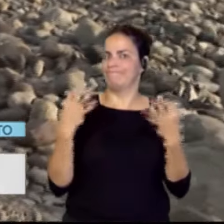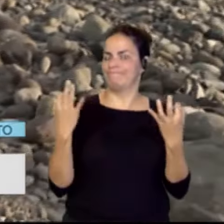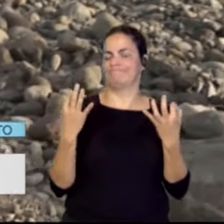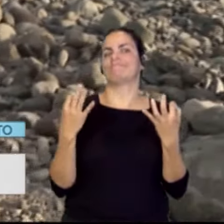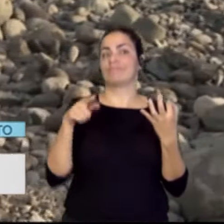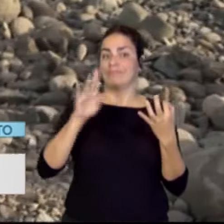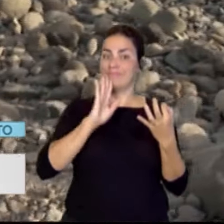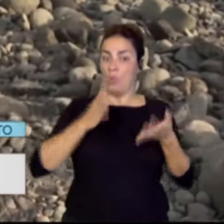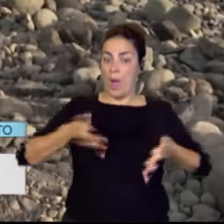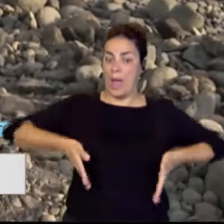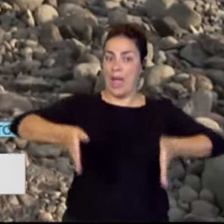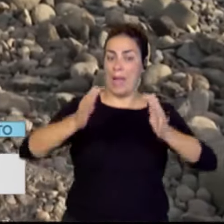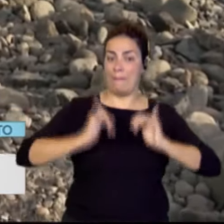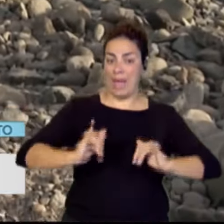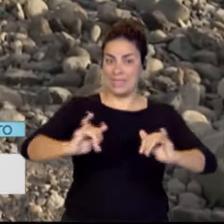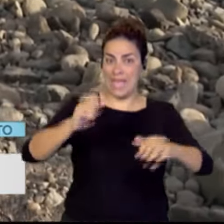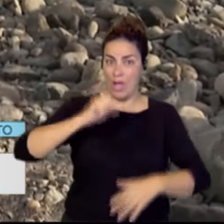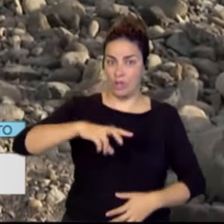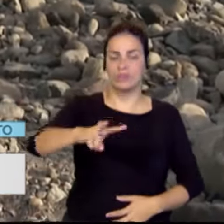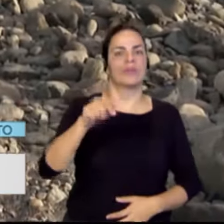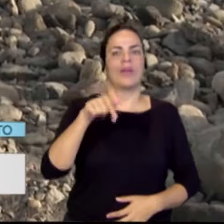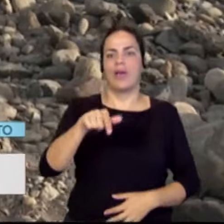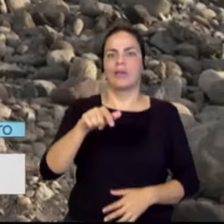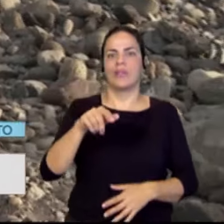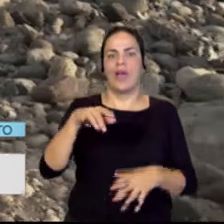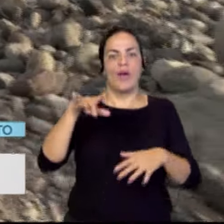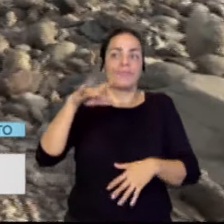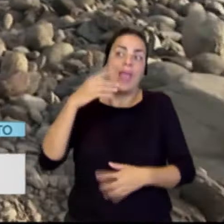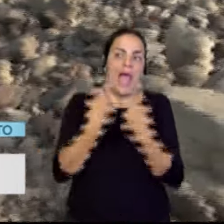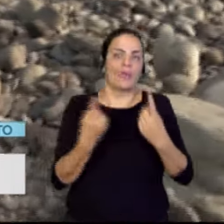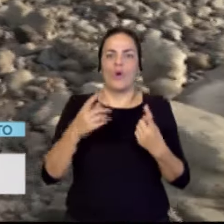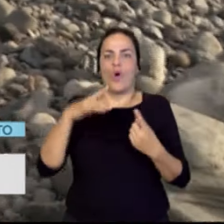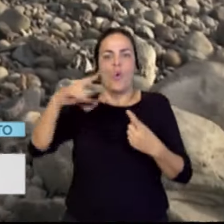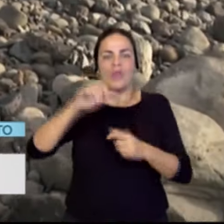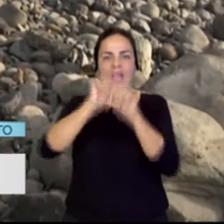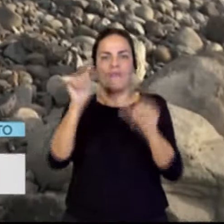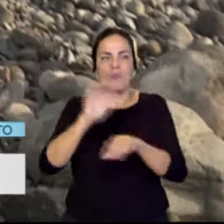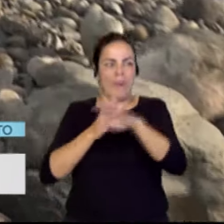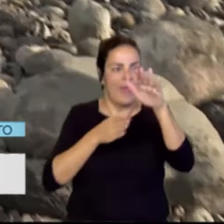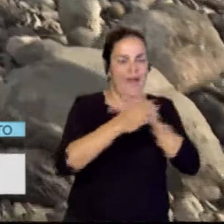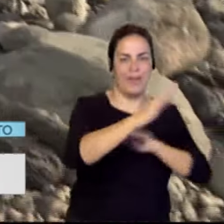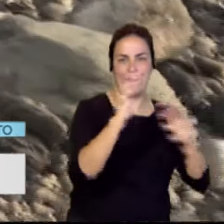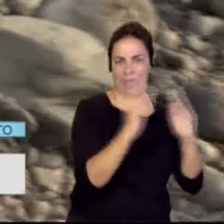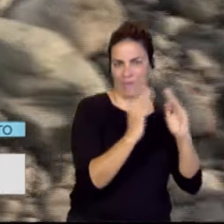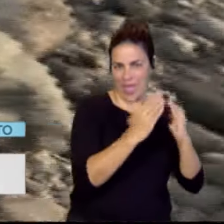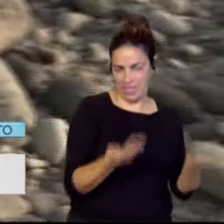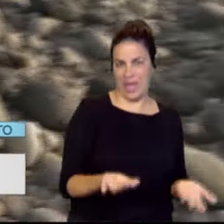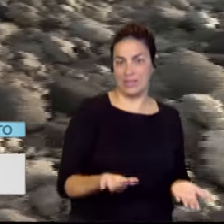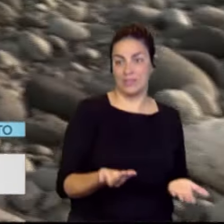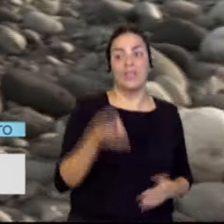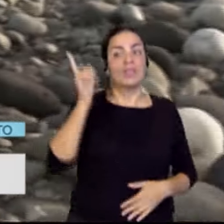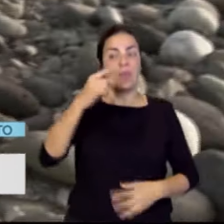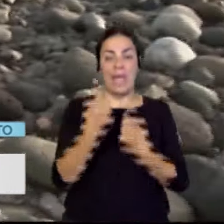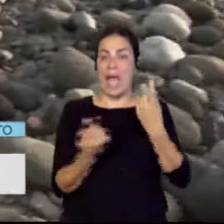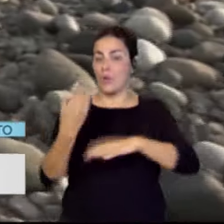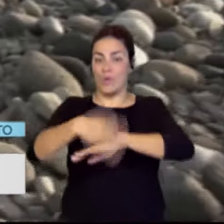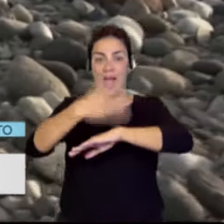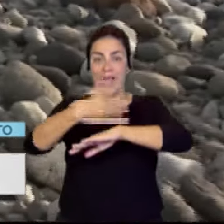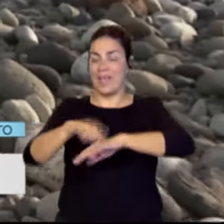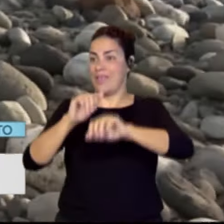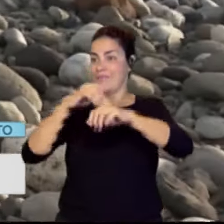también son el único acceso a a viviendas eh calles también como único acceso a